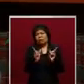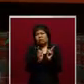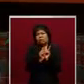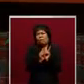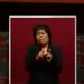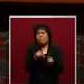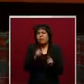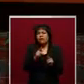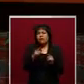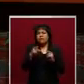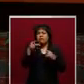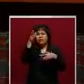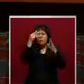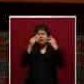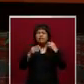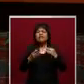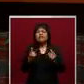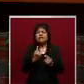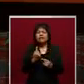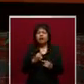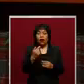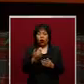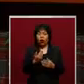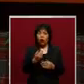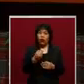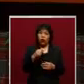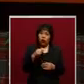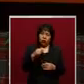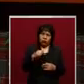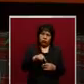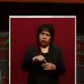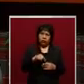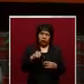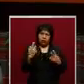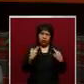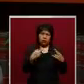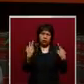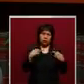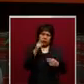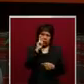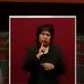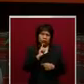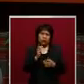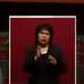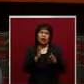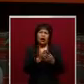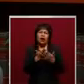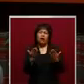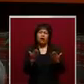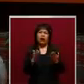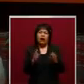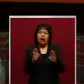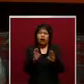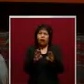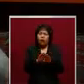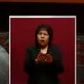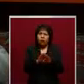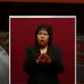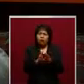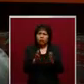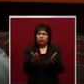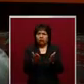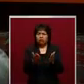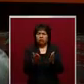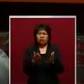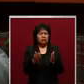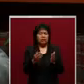nos deja una gran enseñanza. Hoy las maestras y los maestros tenemos que tener una gran adaptación para situarnos ya no en